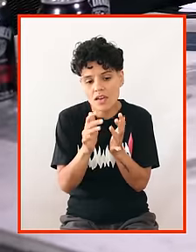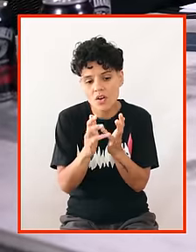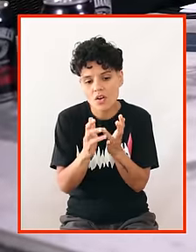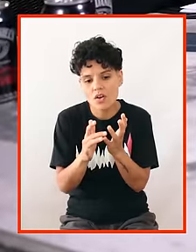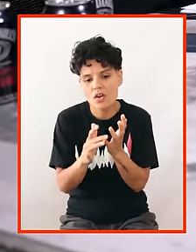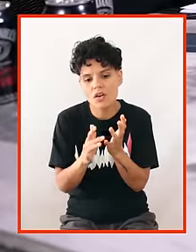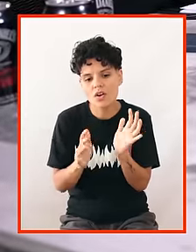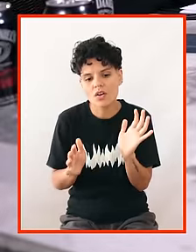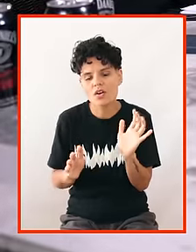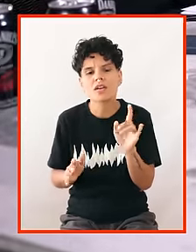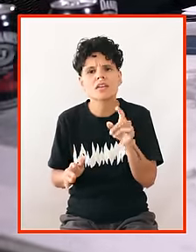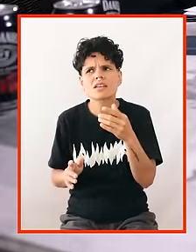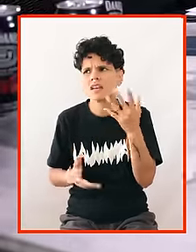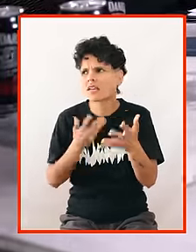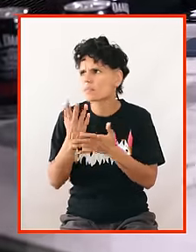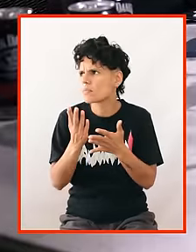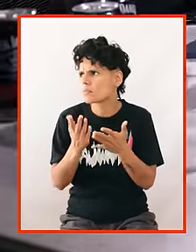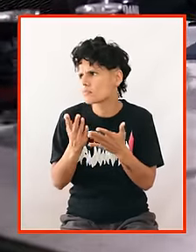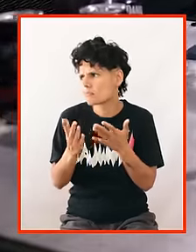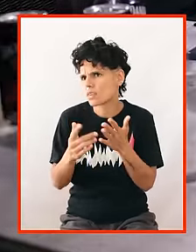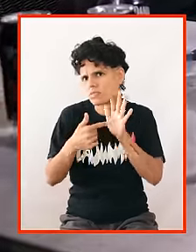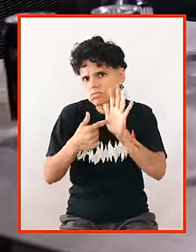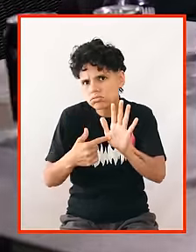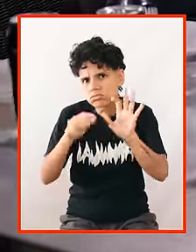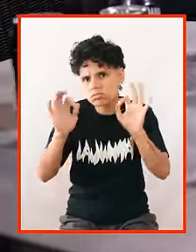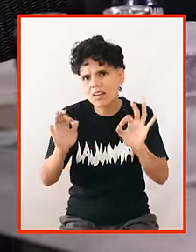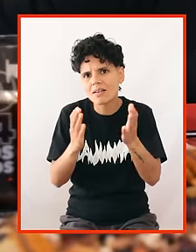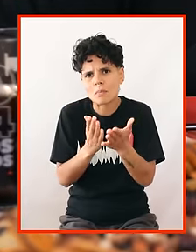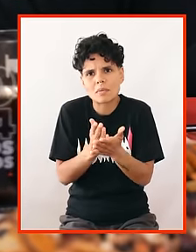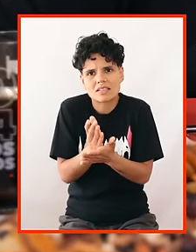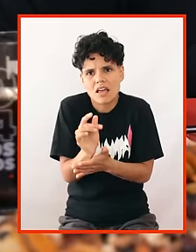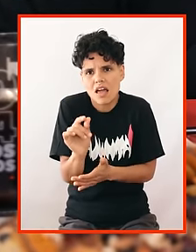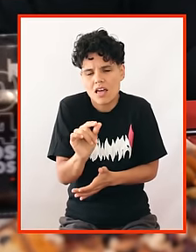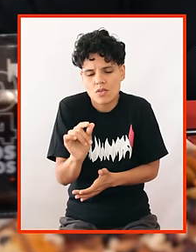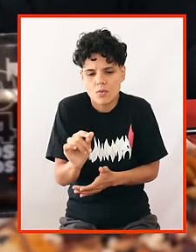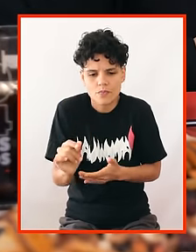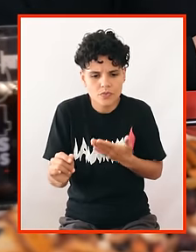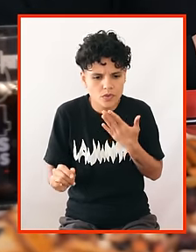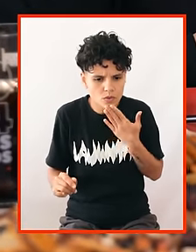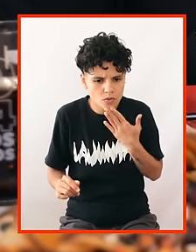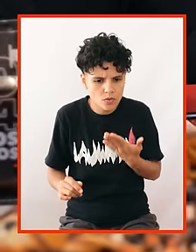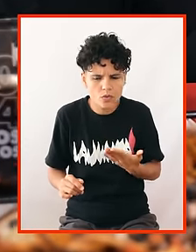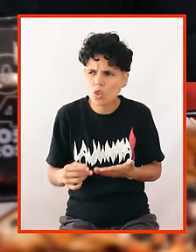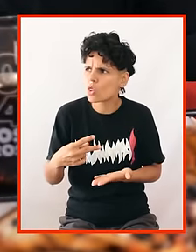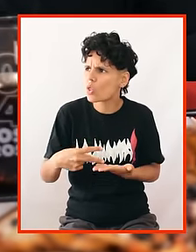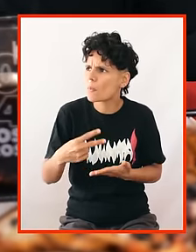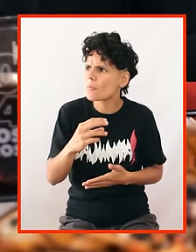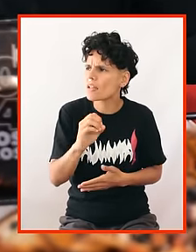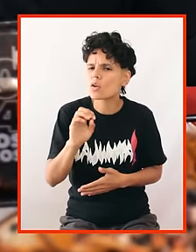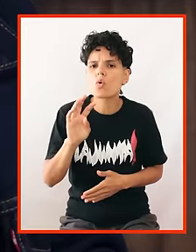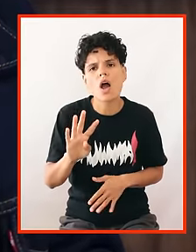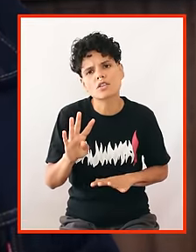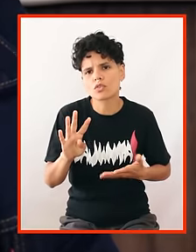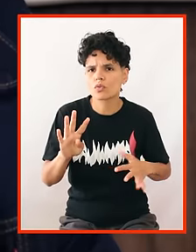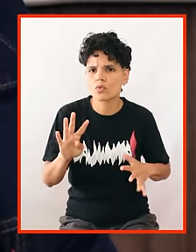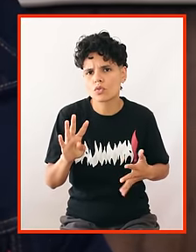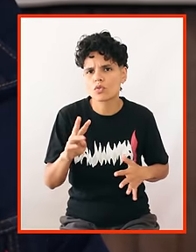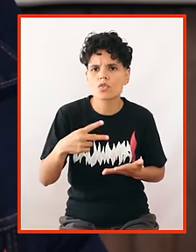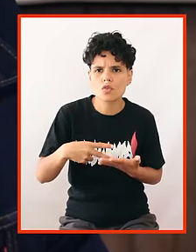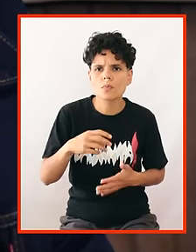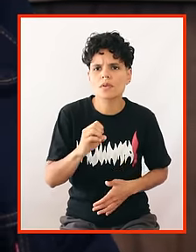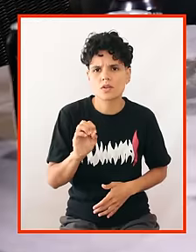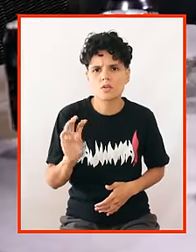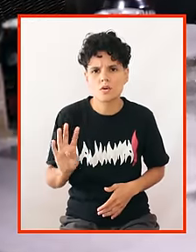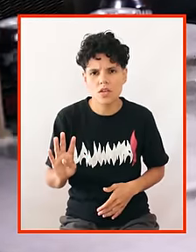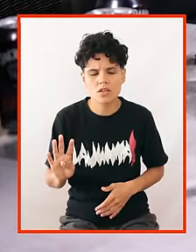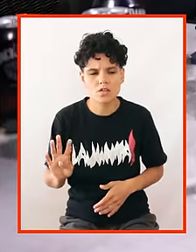los puntos. Digamos, el tema 2 o 3. Ajá. Sí. Oye, ¿y qué año fue este? ¿Qué época? Fue como el 2004,